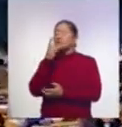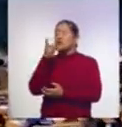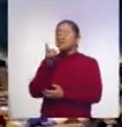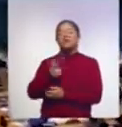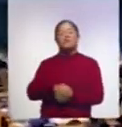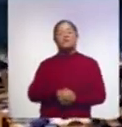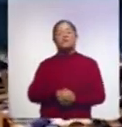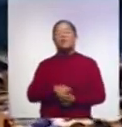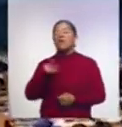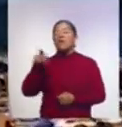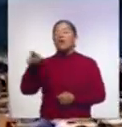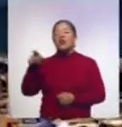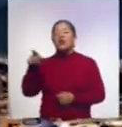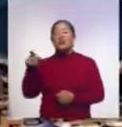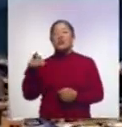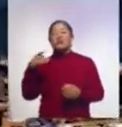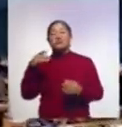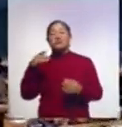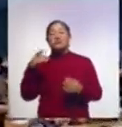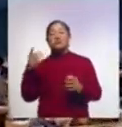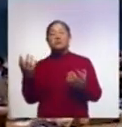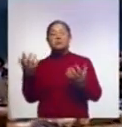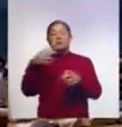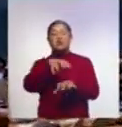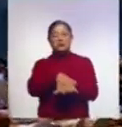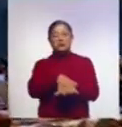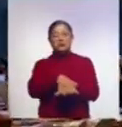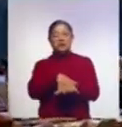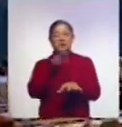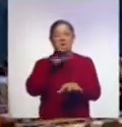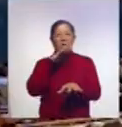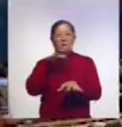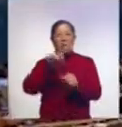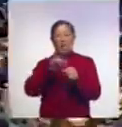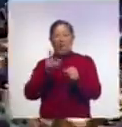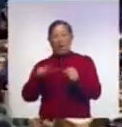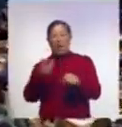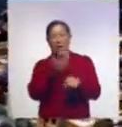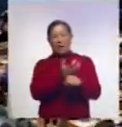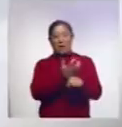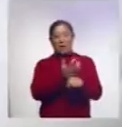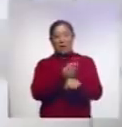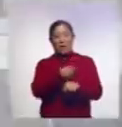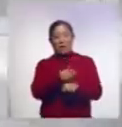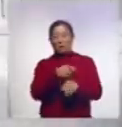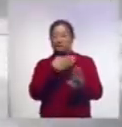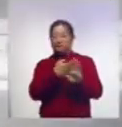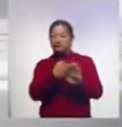de que se involucraron en actividades que dañan la seguridad nacional estadounidense.